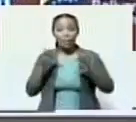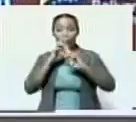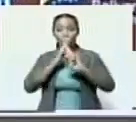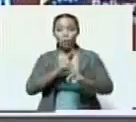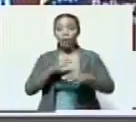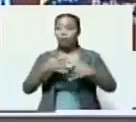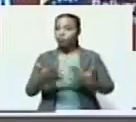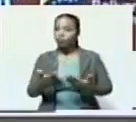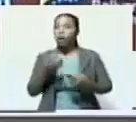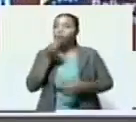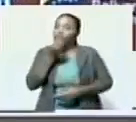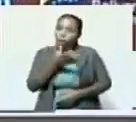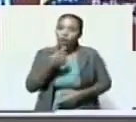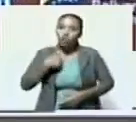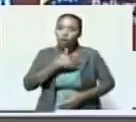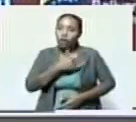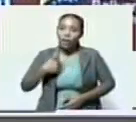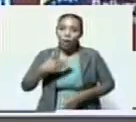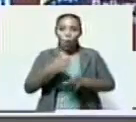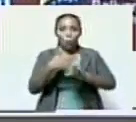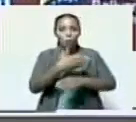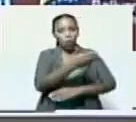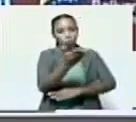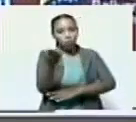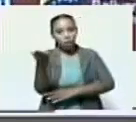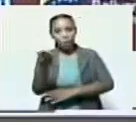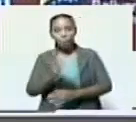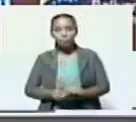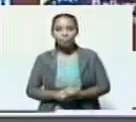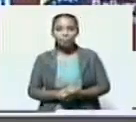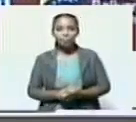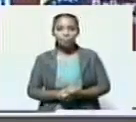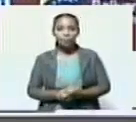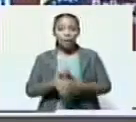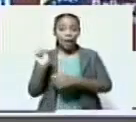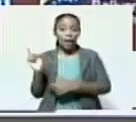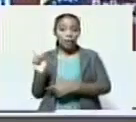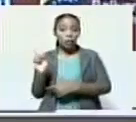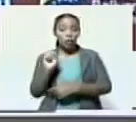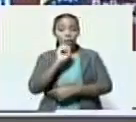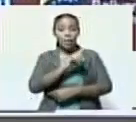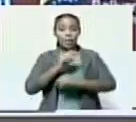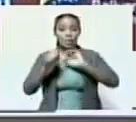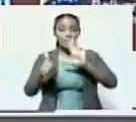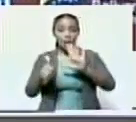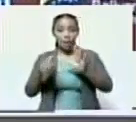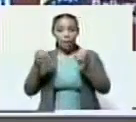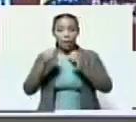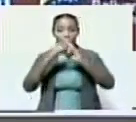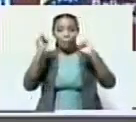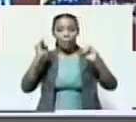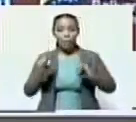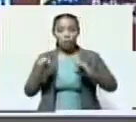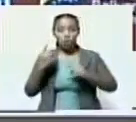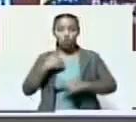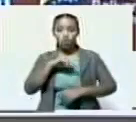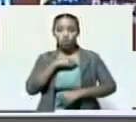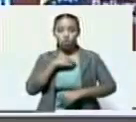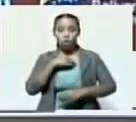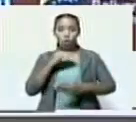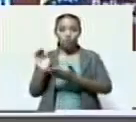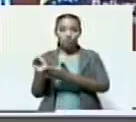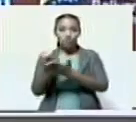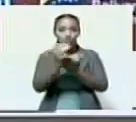que, bueno, quiero compartir con todos ustedes. En esos 16 campamentos hemos